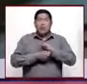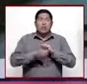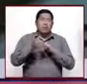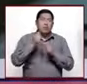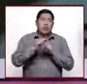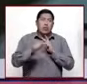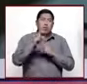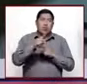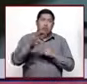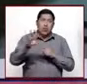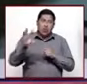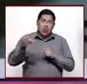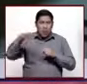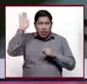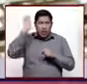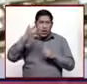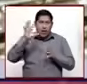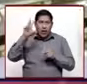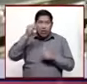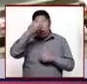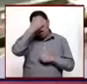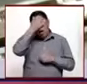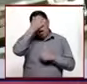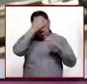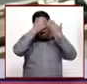146. Dejen de hacerse los locos.